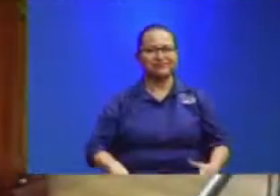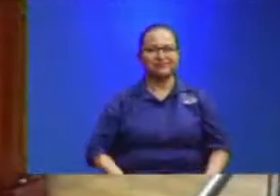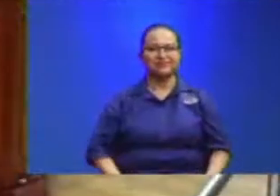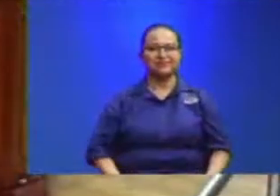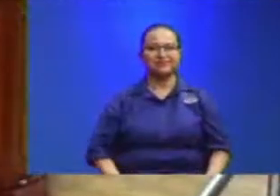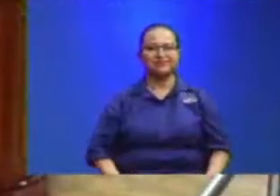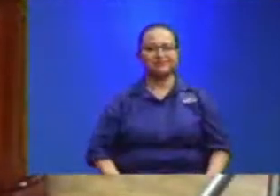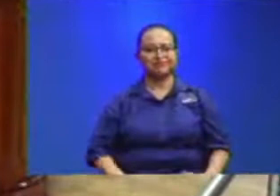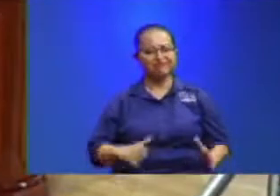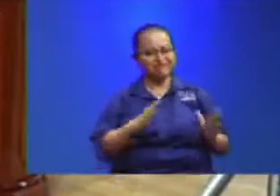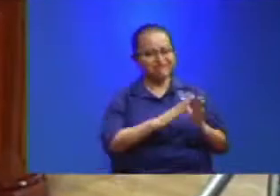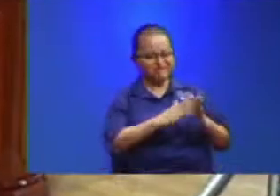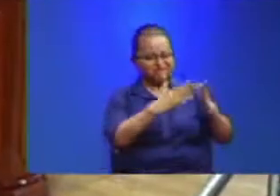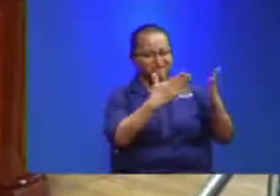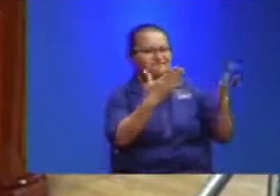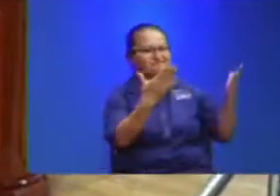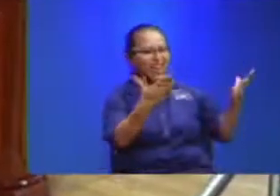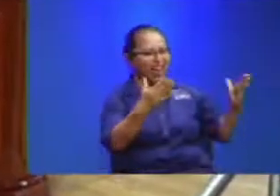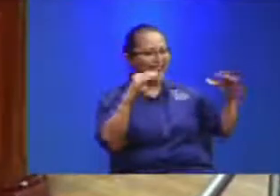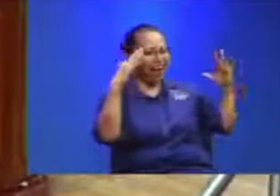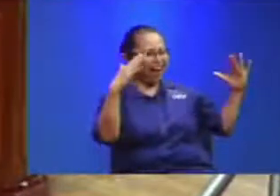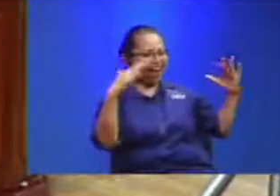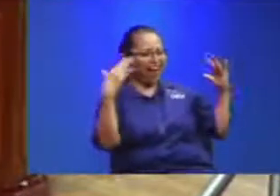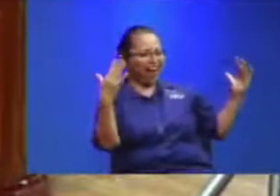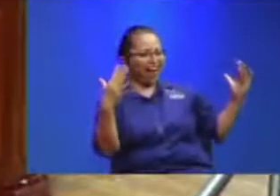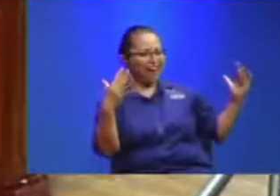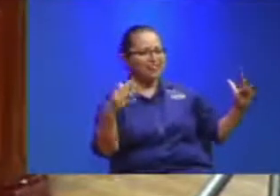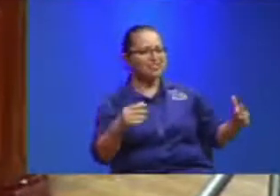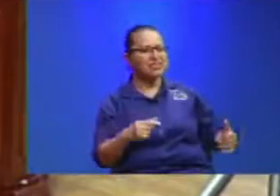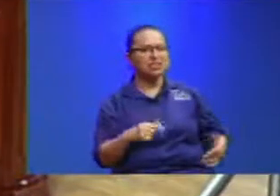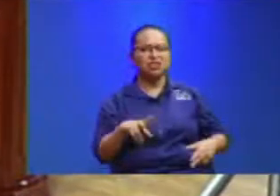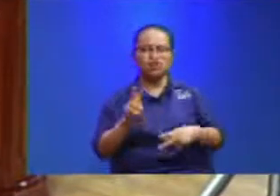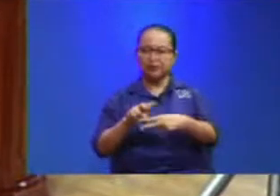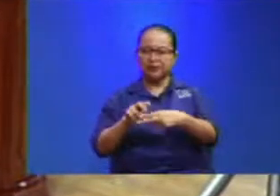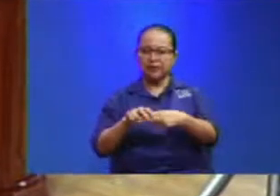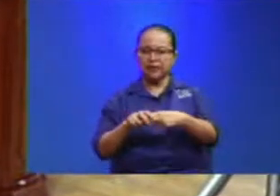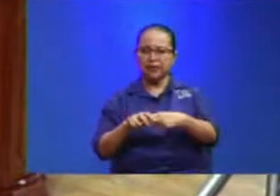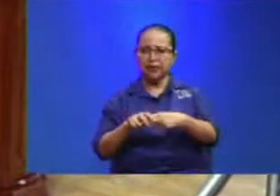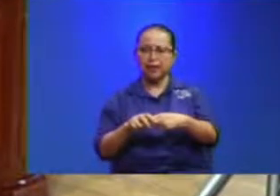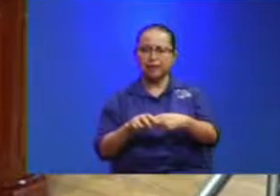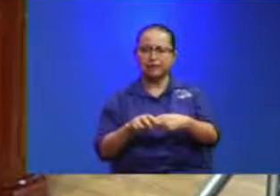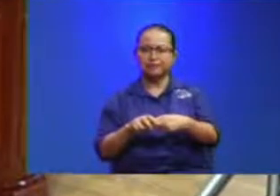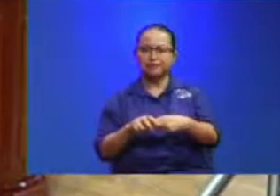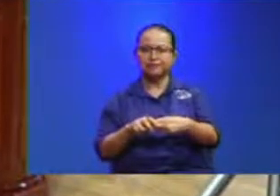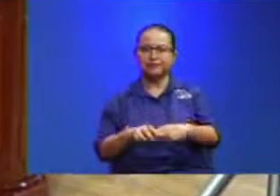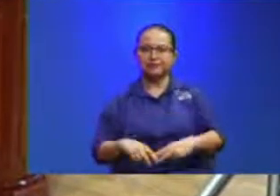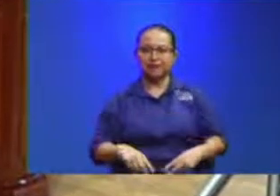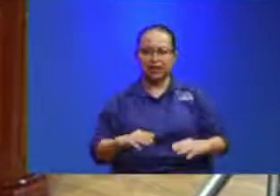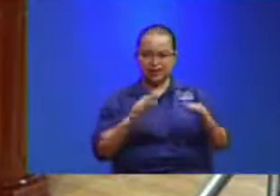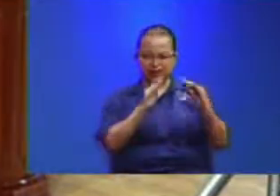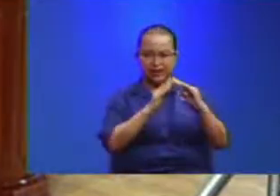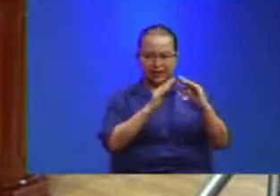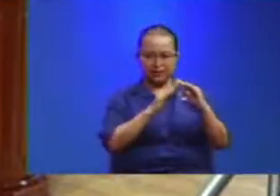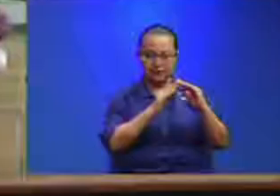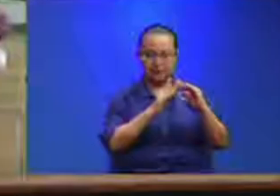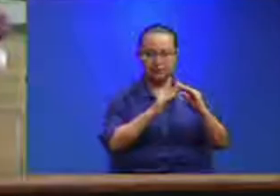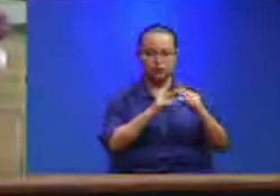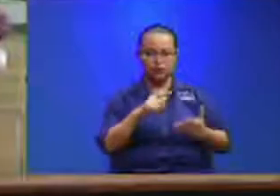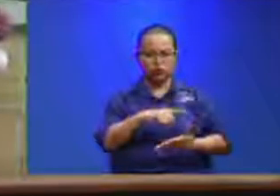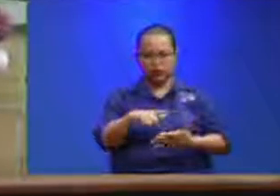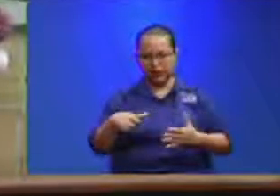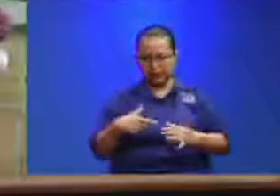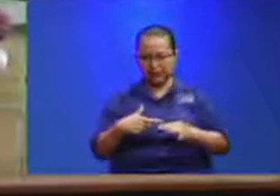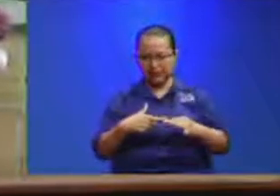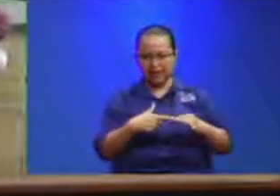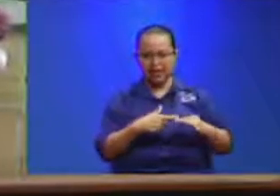y un libro de este tamaño porque él tenía comentarios entonces me senté en un lugarcito que yo utilizaba en mi casa para orar